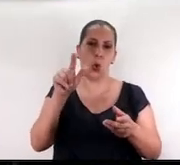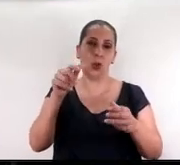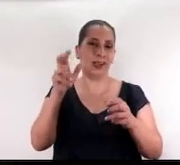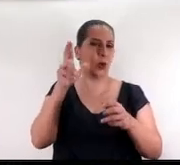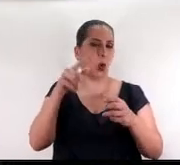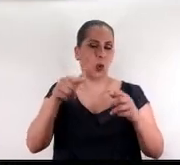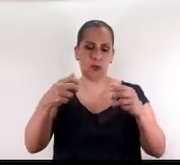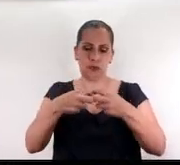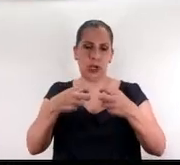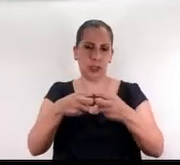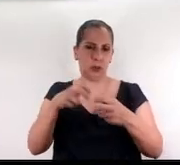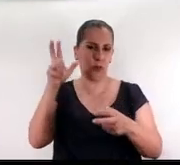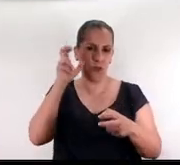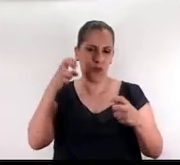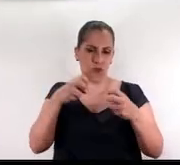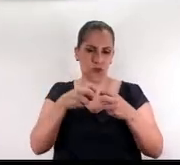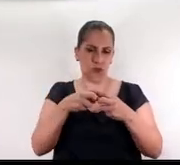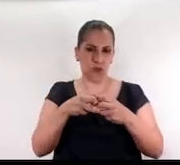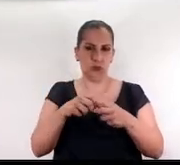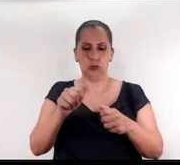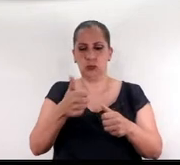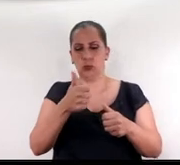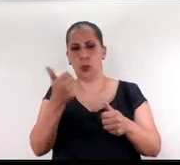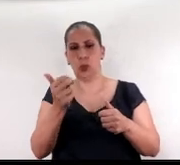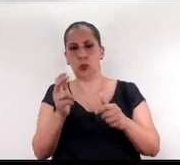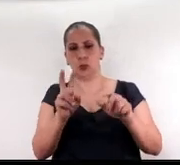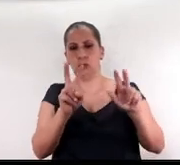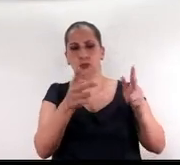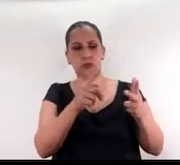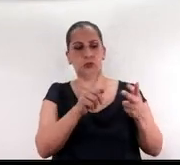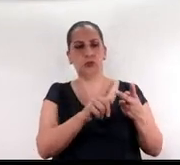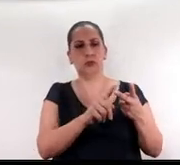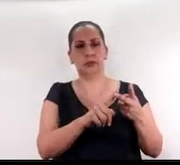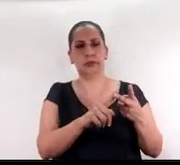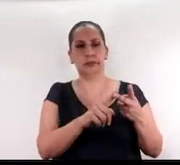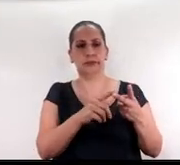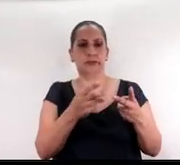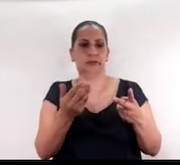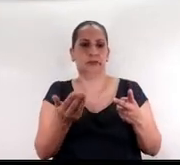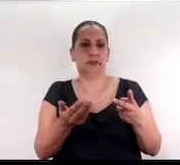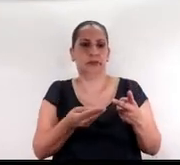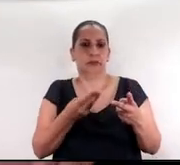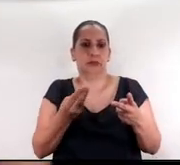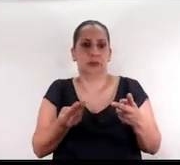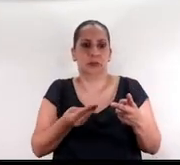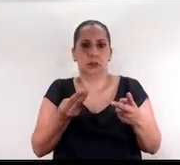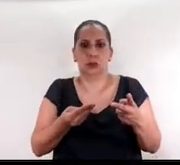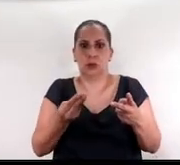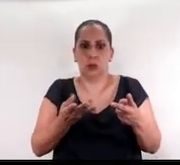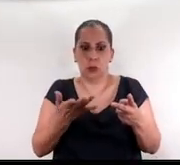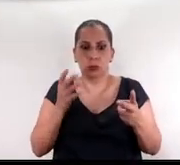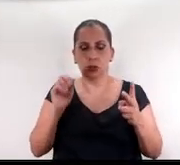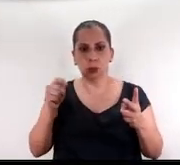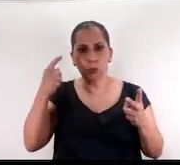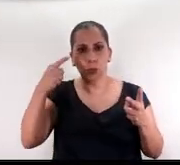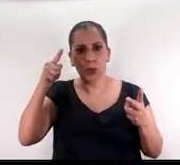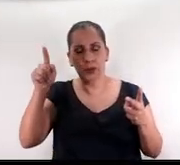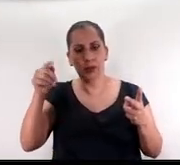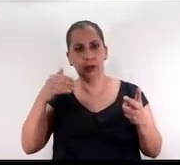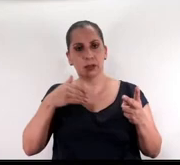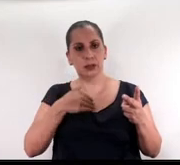radioeléctrico, y el otro es el tema de qué hacemos para garantizar que haya ese